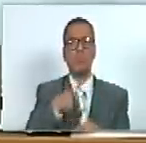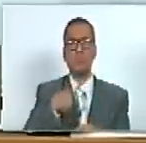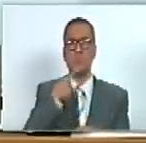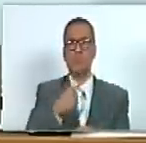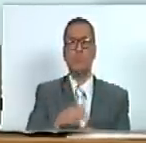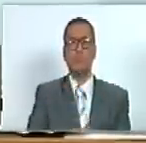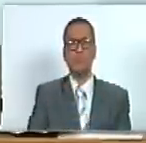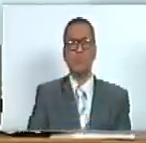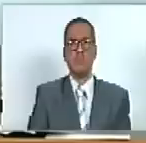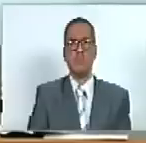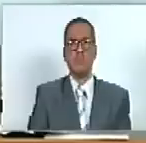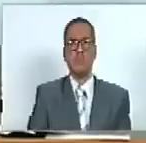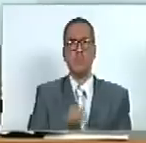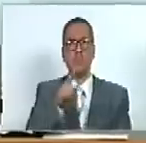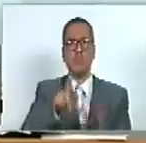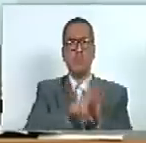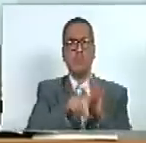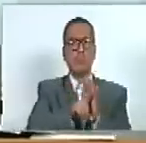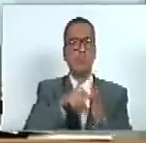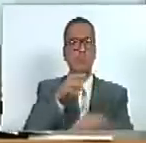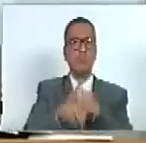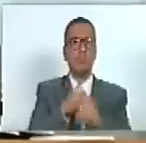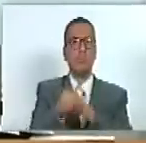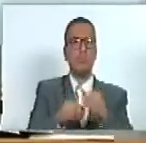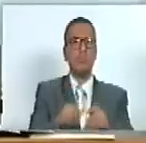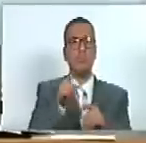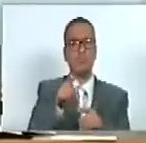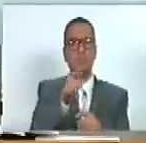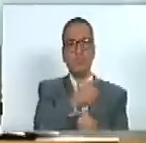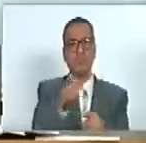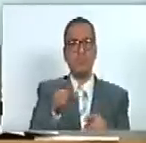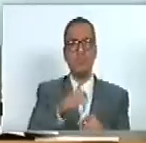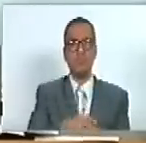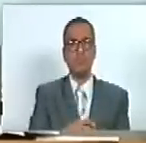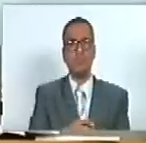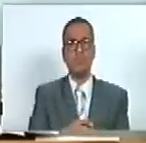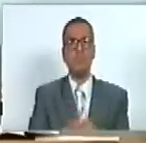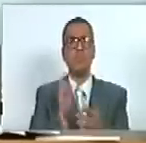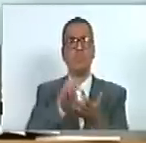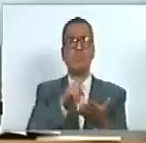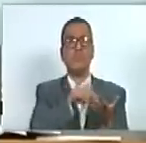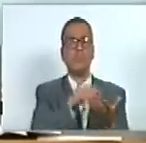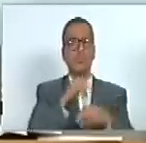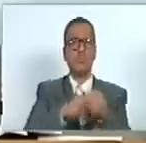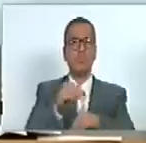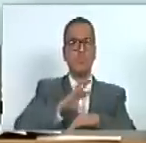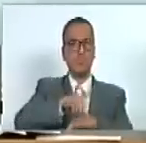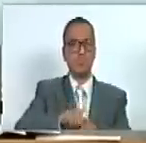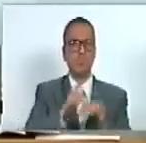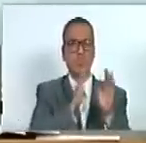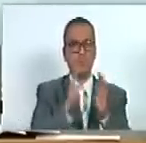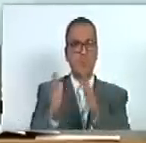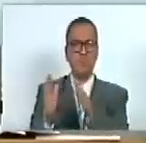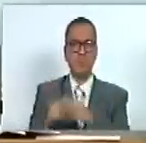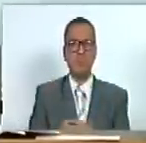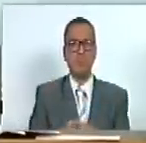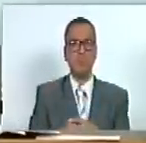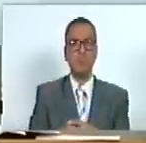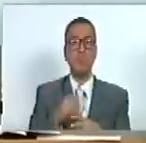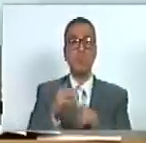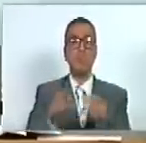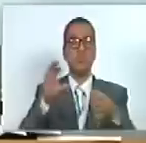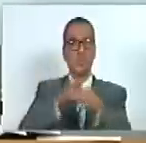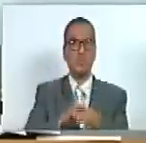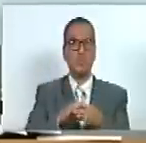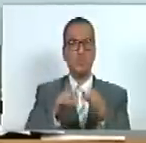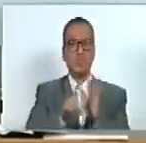decirle, en esta ley se establece que usted participó en actos de delincuencia organizada, sujeto a la